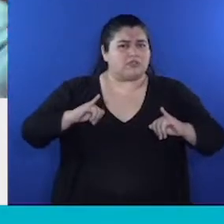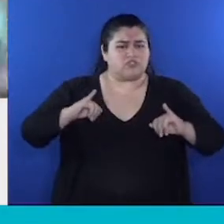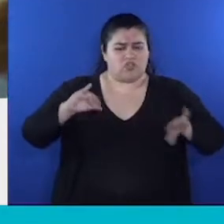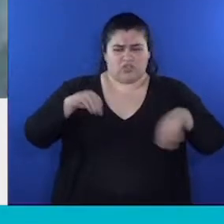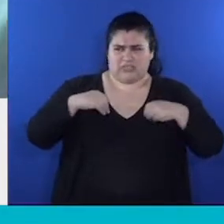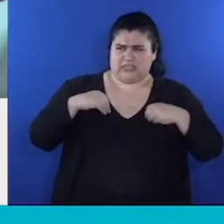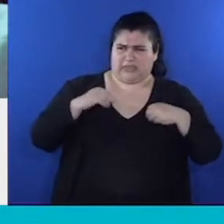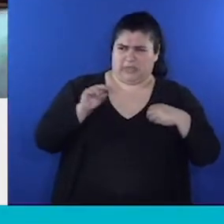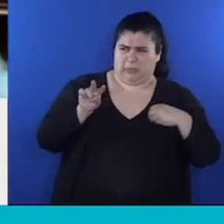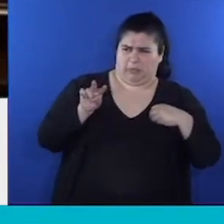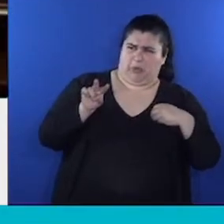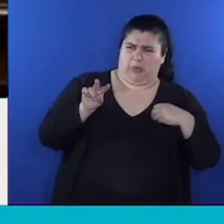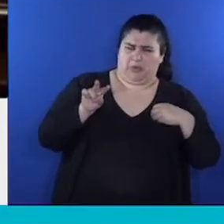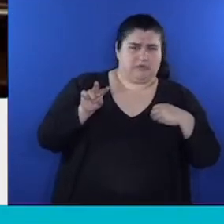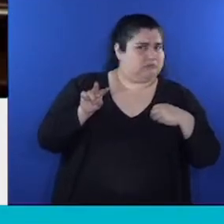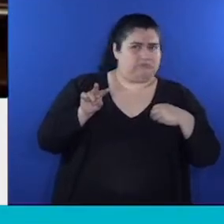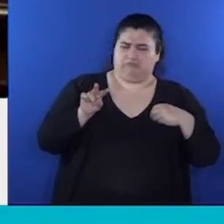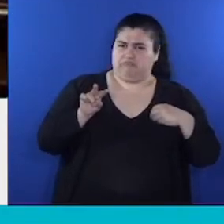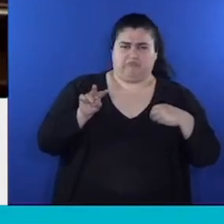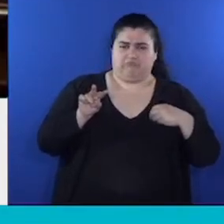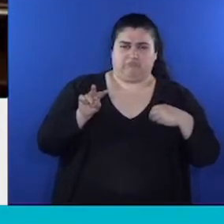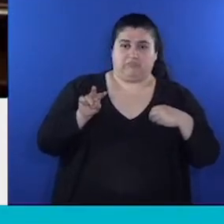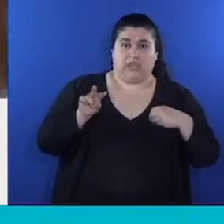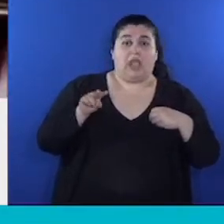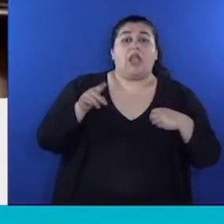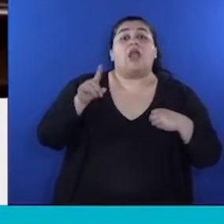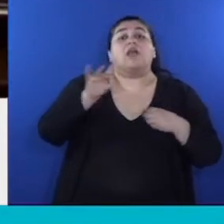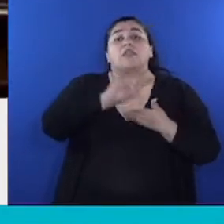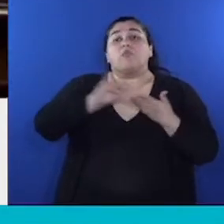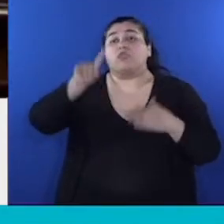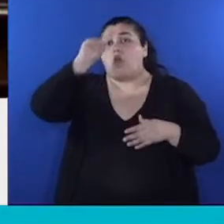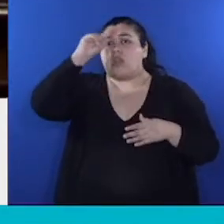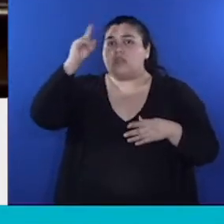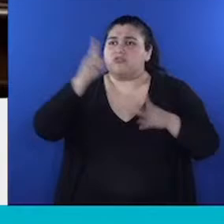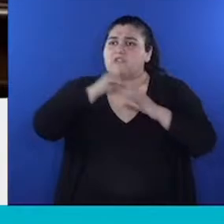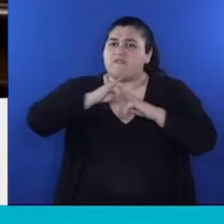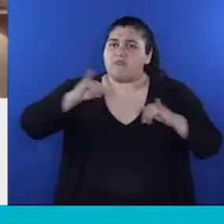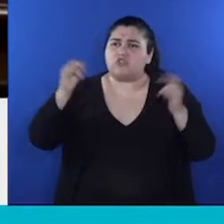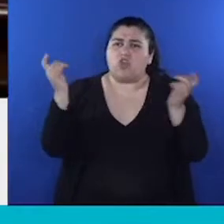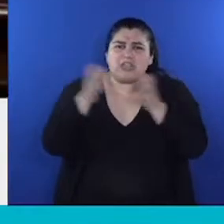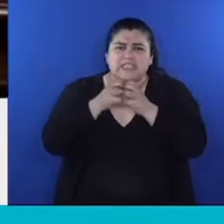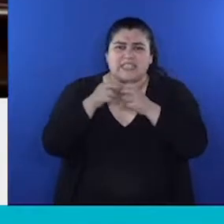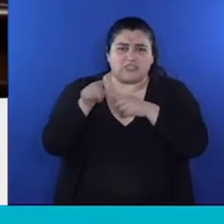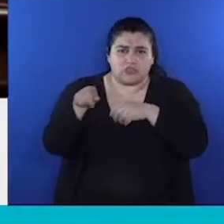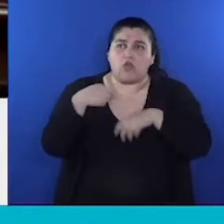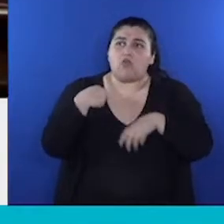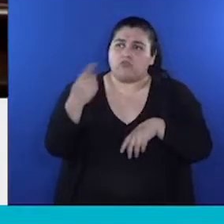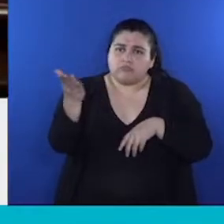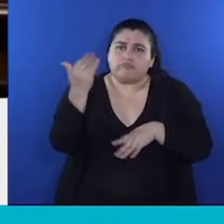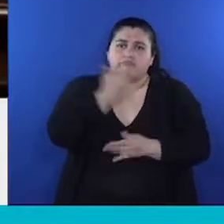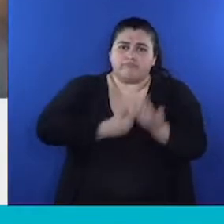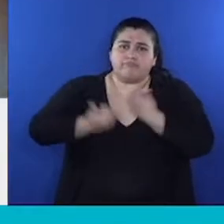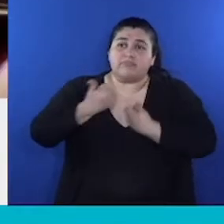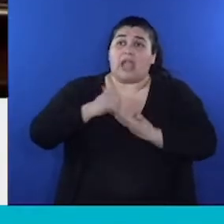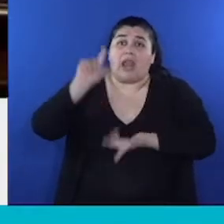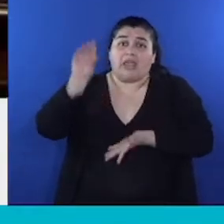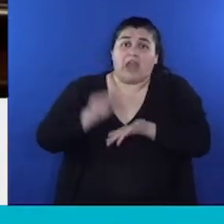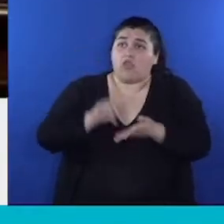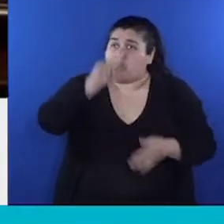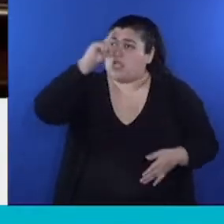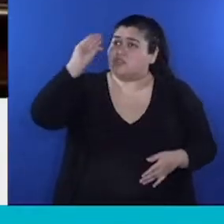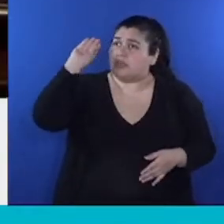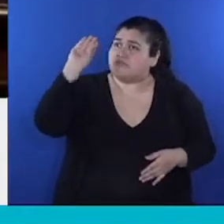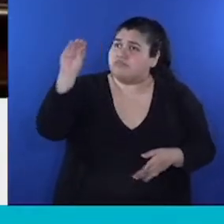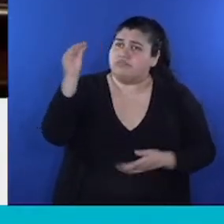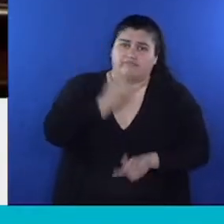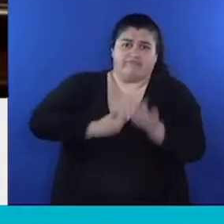cómodos con la comunicación que venía de la Cámara de Diputados de la Nación de lo que había pasado en esa sesión. Pedimos explicaciones a nuestros legisladores, pero además de pedir explicaciones